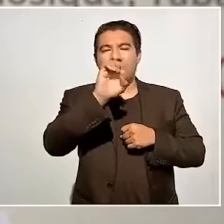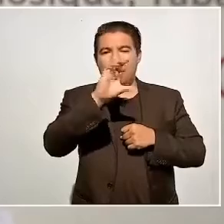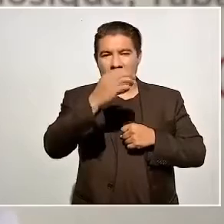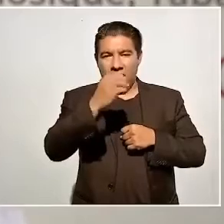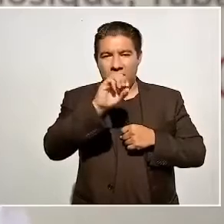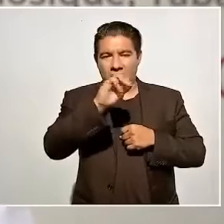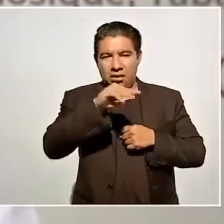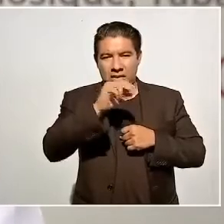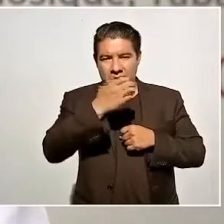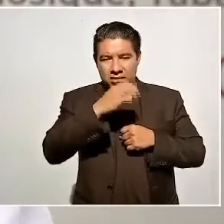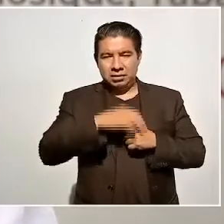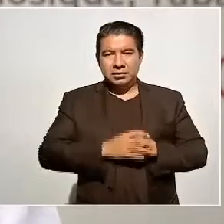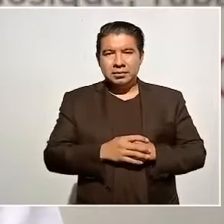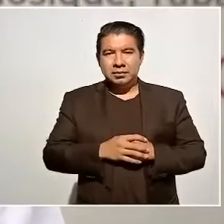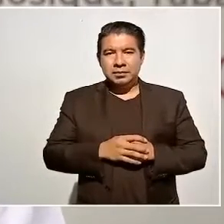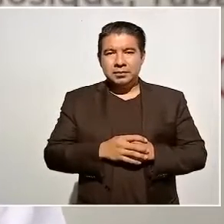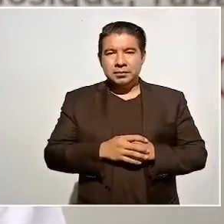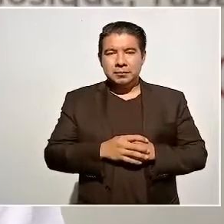¿Por qué